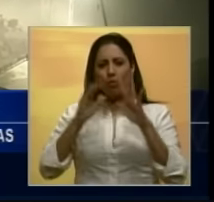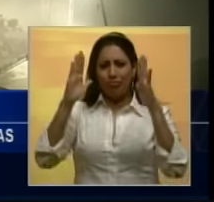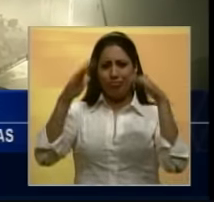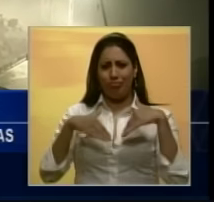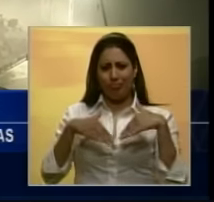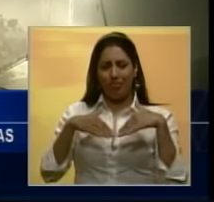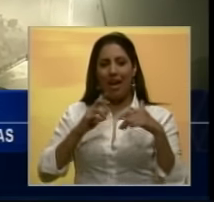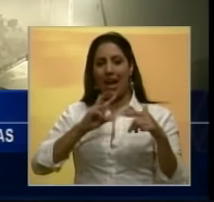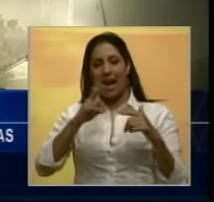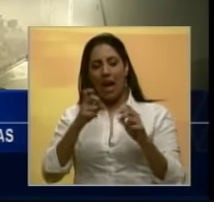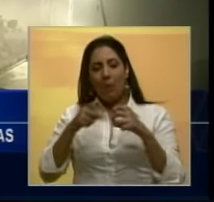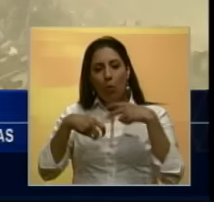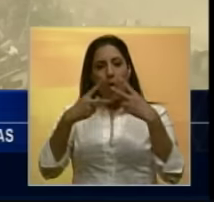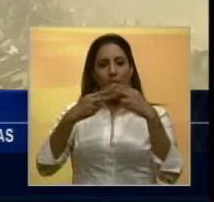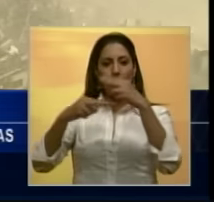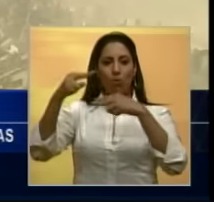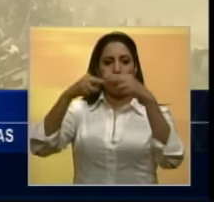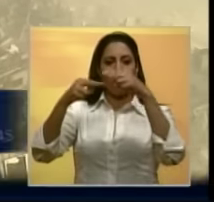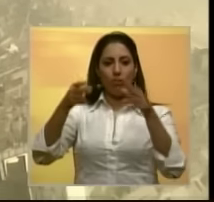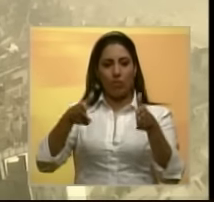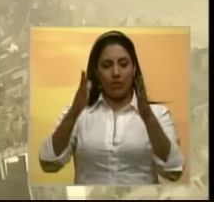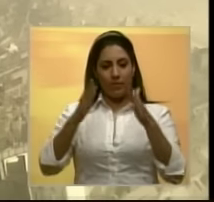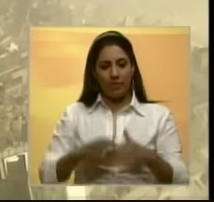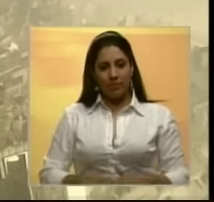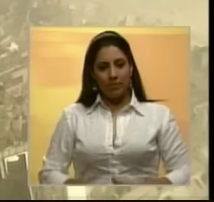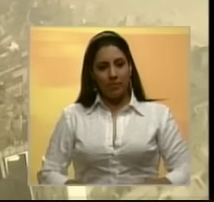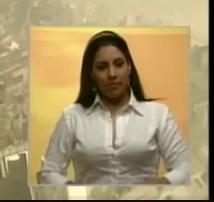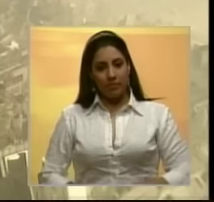serán reemplazadas con nuevas construcciones.